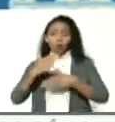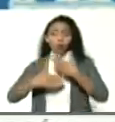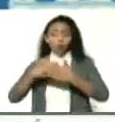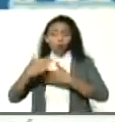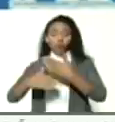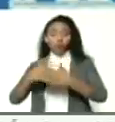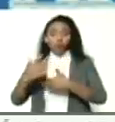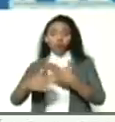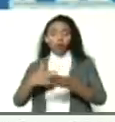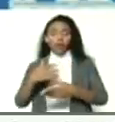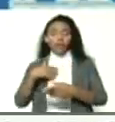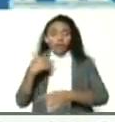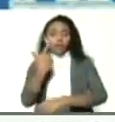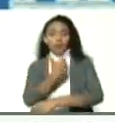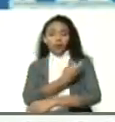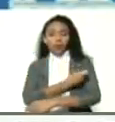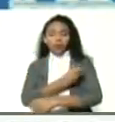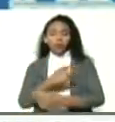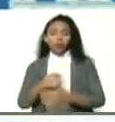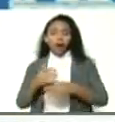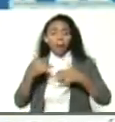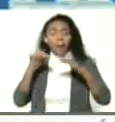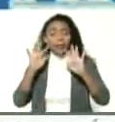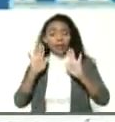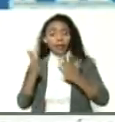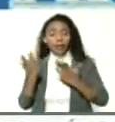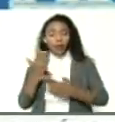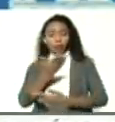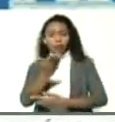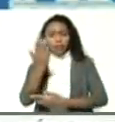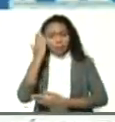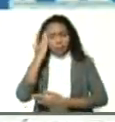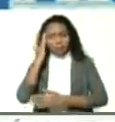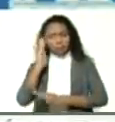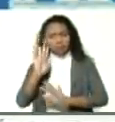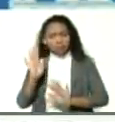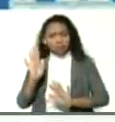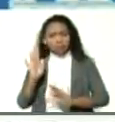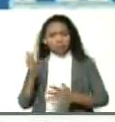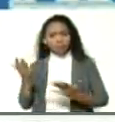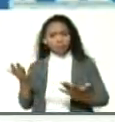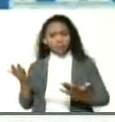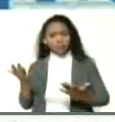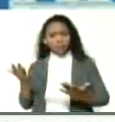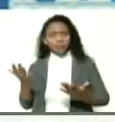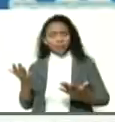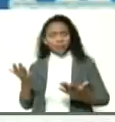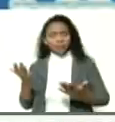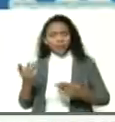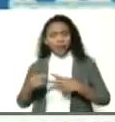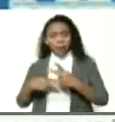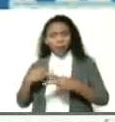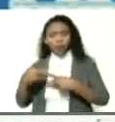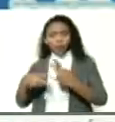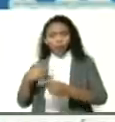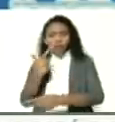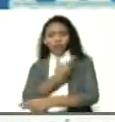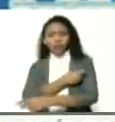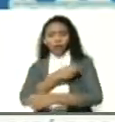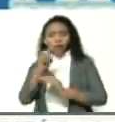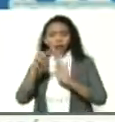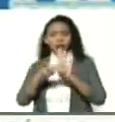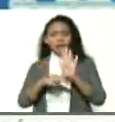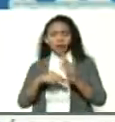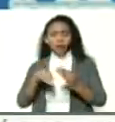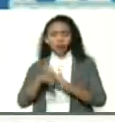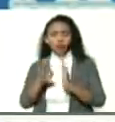los procesos de vacunación, a pesar de que ustedes saben que la producción de vacunas a nivel mundial tiene